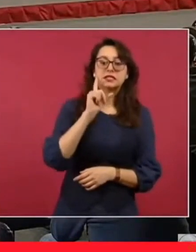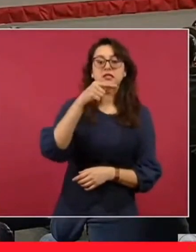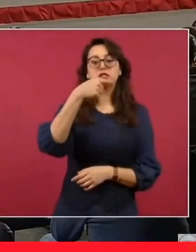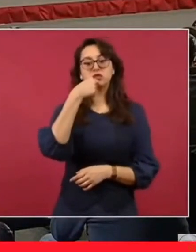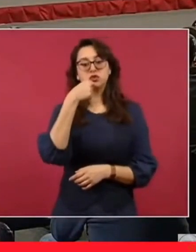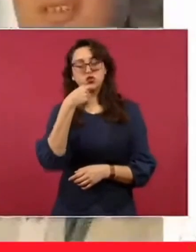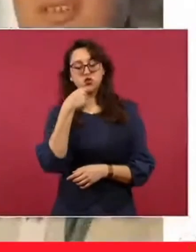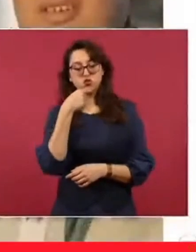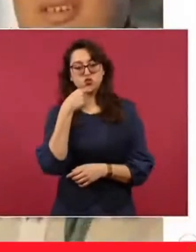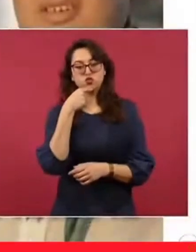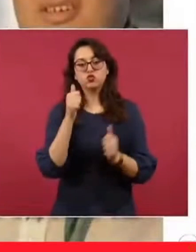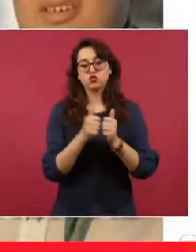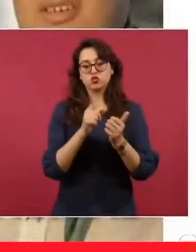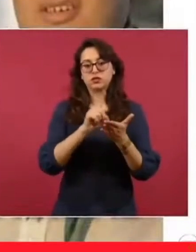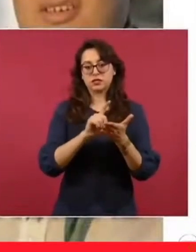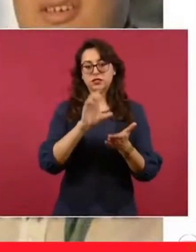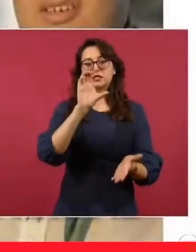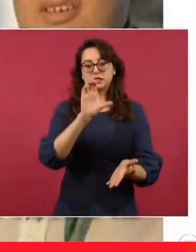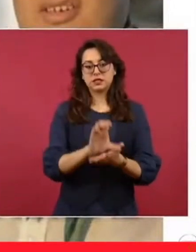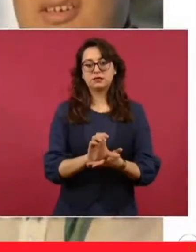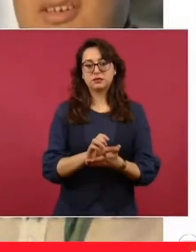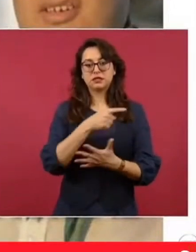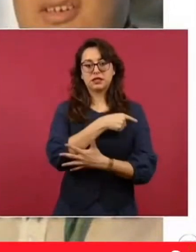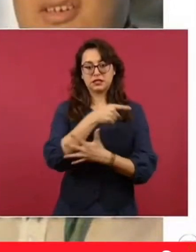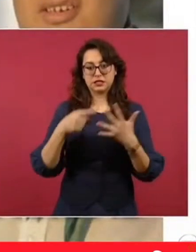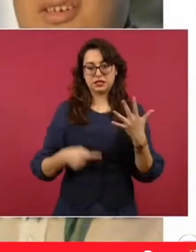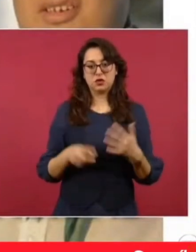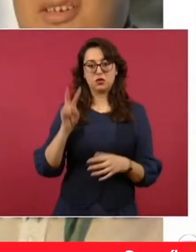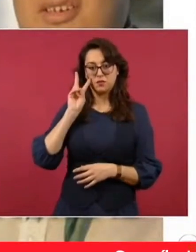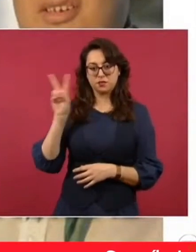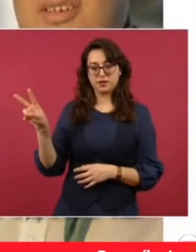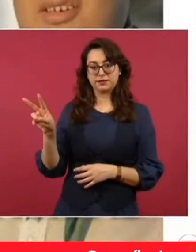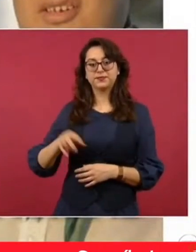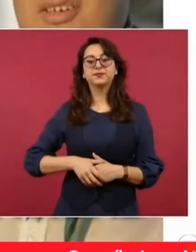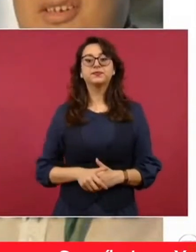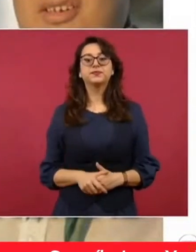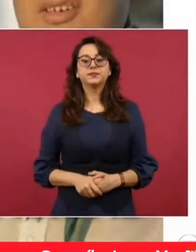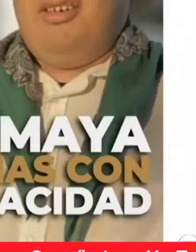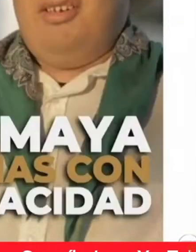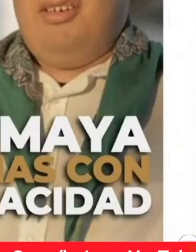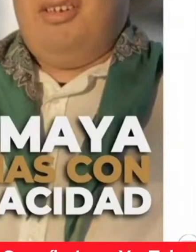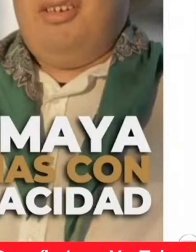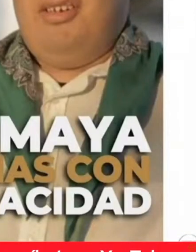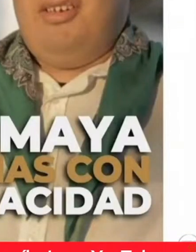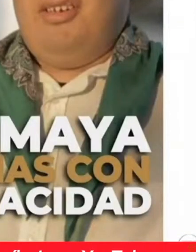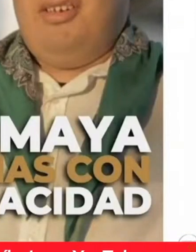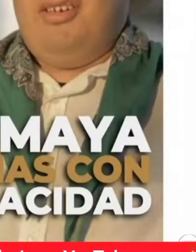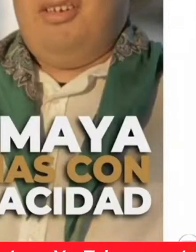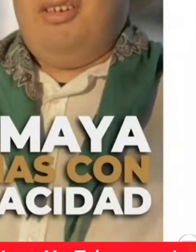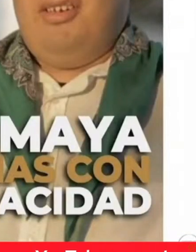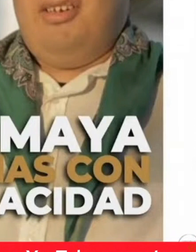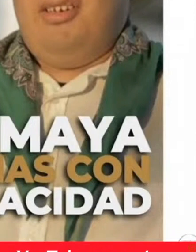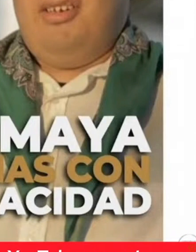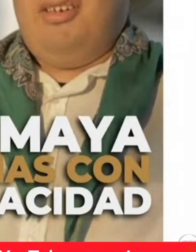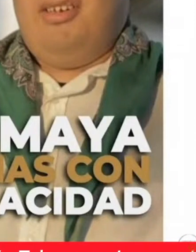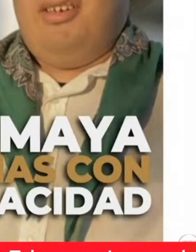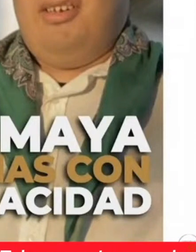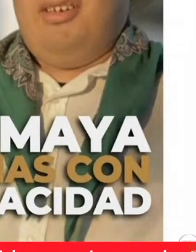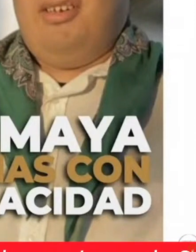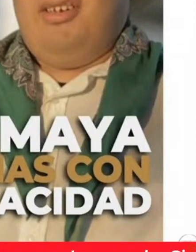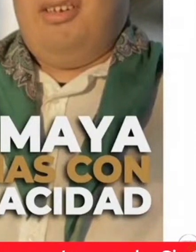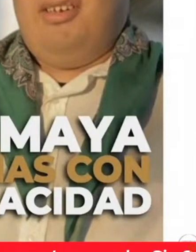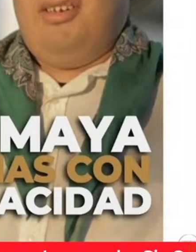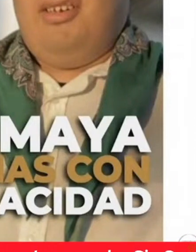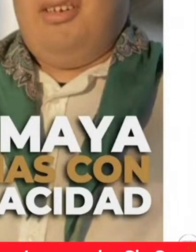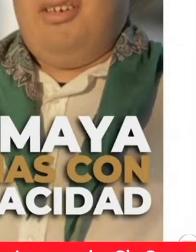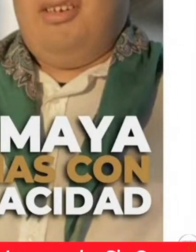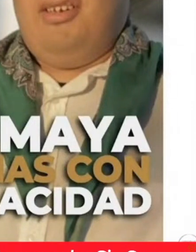de todos, de estos cinco estados, de Chiapas, Tabasco, Campeche, Yucatán y Quintana Roo. Chiapas con una presencia importante